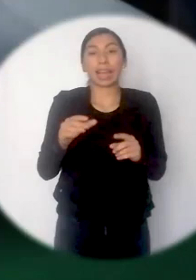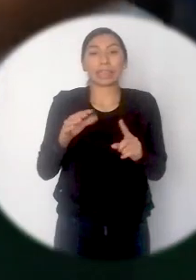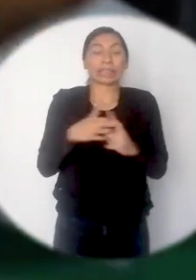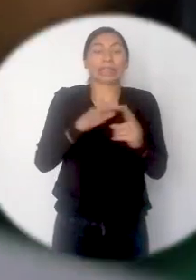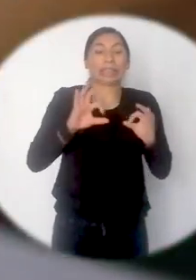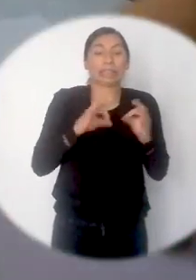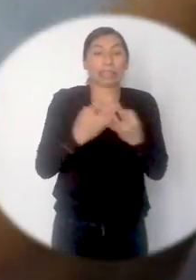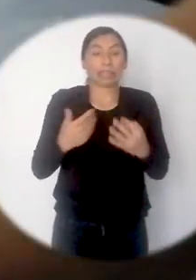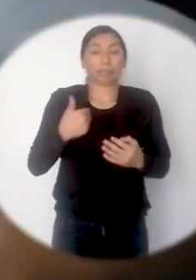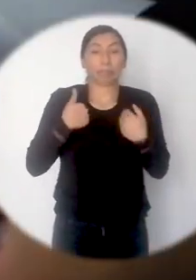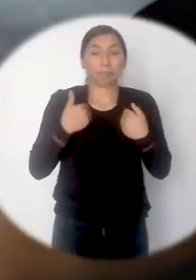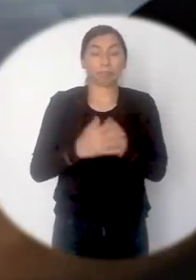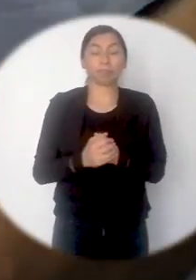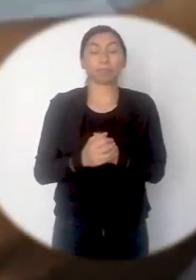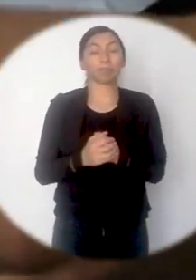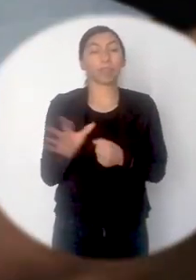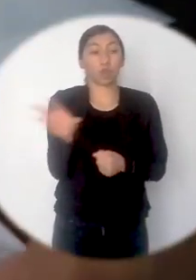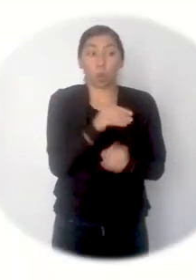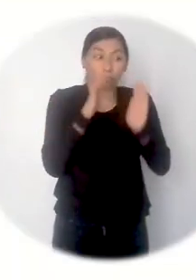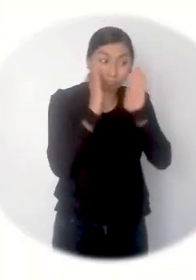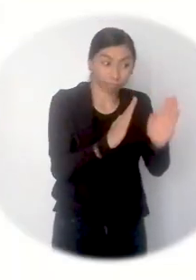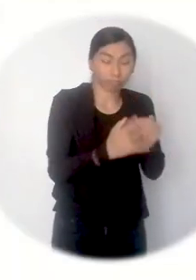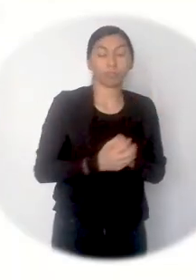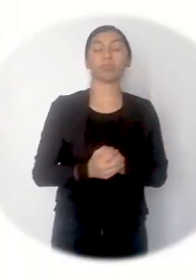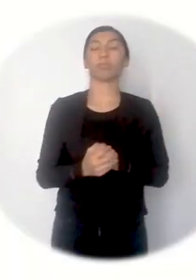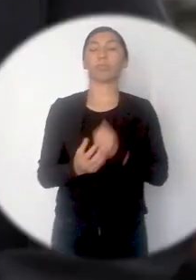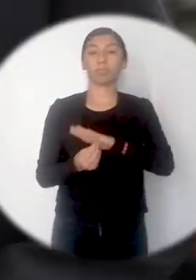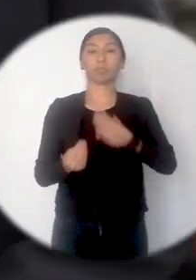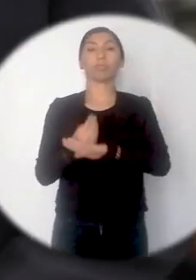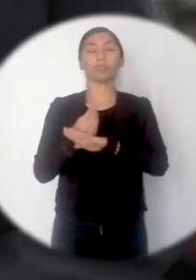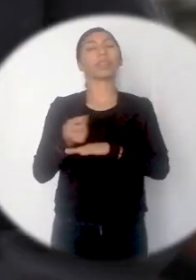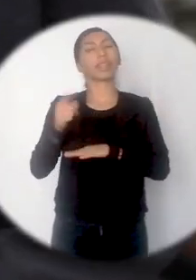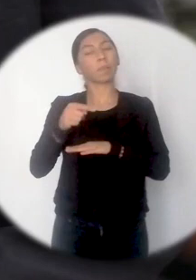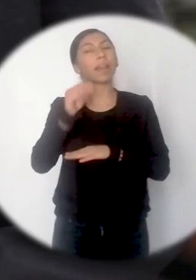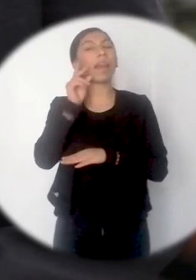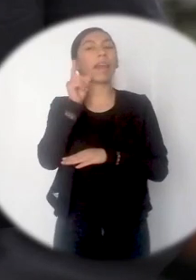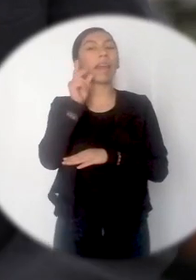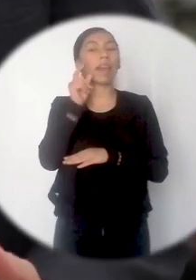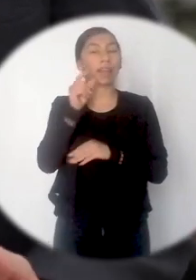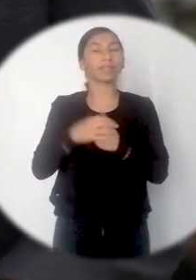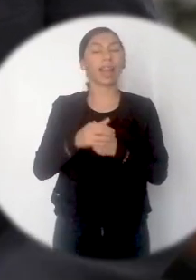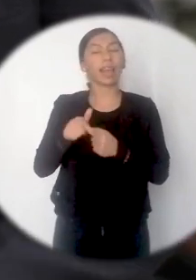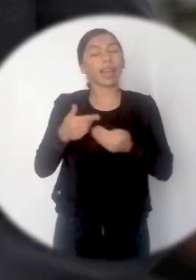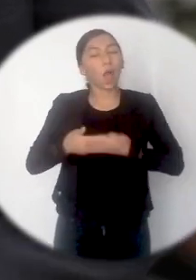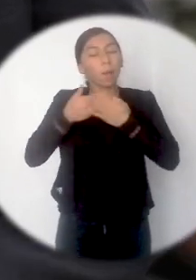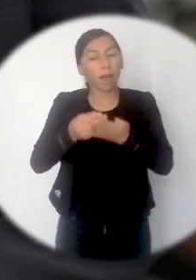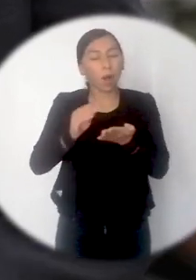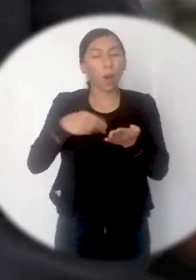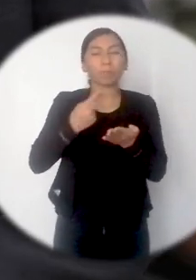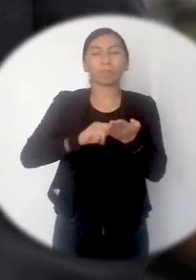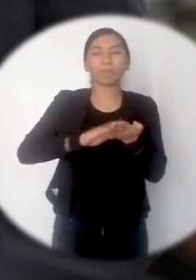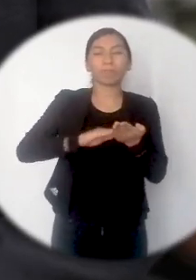un total de usuarios atendidos de 82.106. La Unidad para las Víctimas desarrolló en Pereira la entrega de la medida